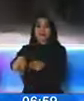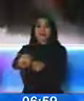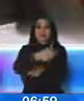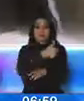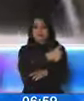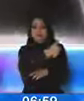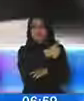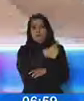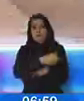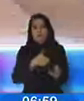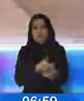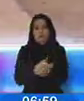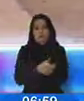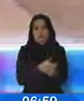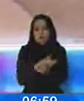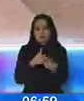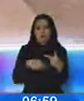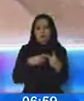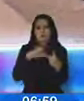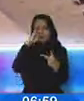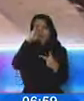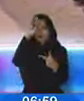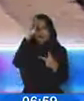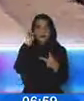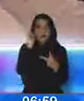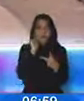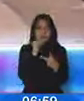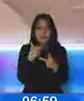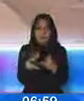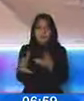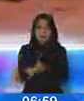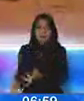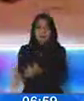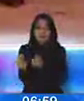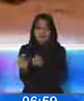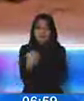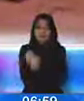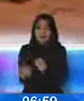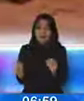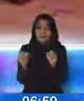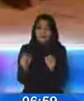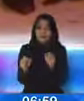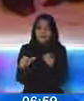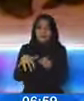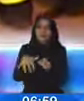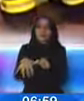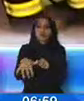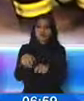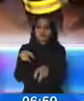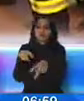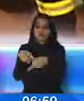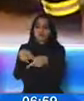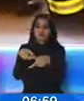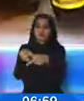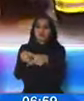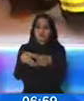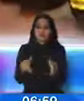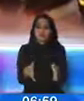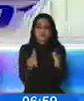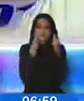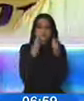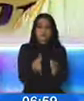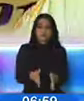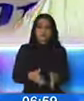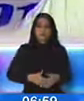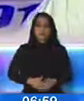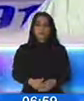personal de la casaca roja y agentes de criminalística, lograron rescatar el cuerpo en una rejilla a la altura de la avenida Interoceánica.